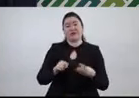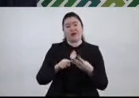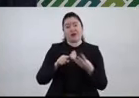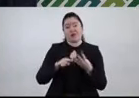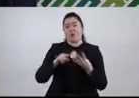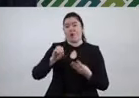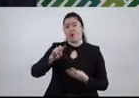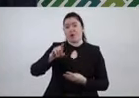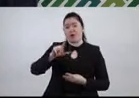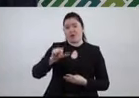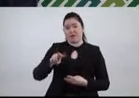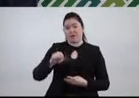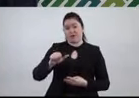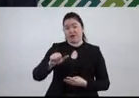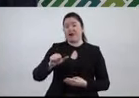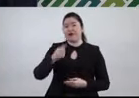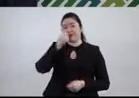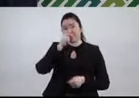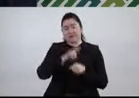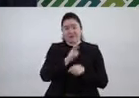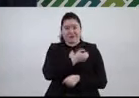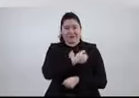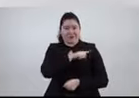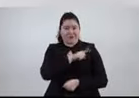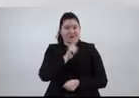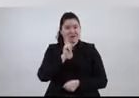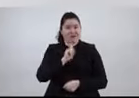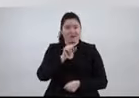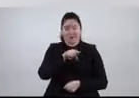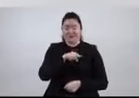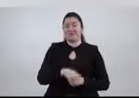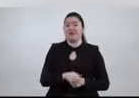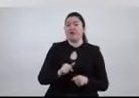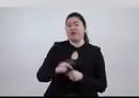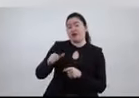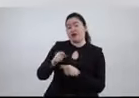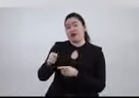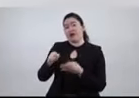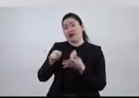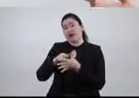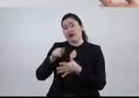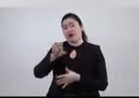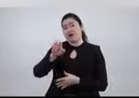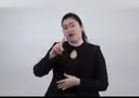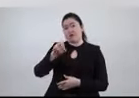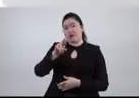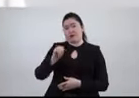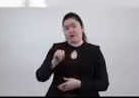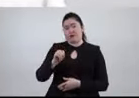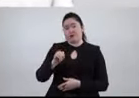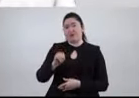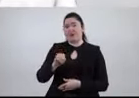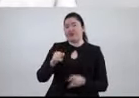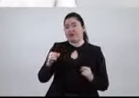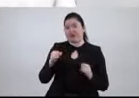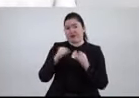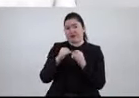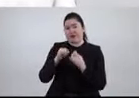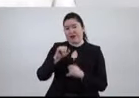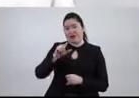Clark, director de Gobierno Digital de la DIP. Entonces, le paso el micrófono primero al doctor